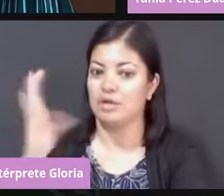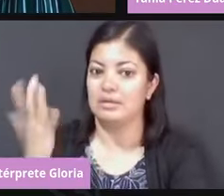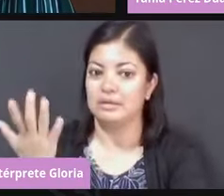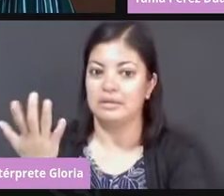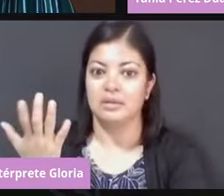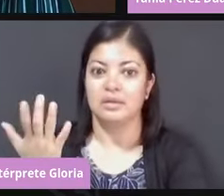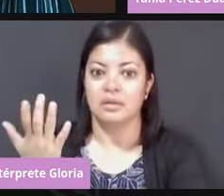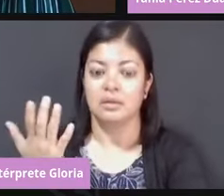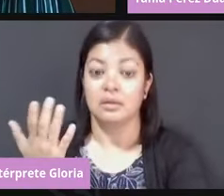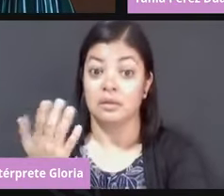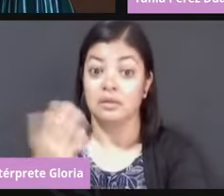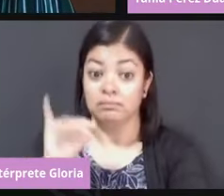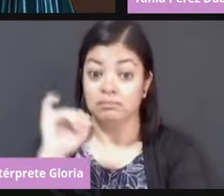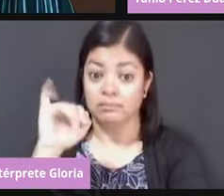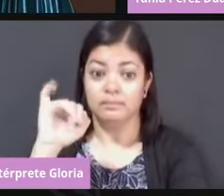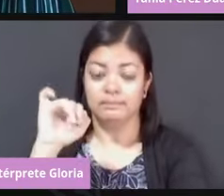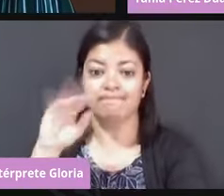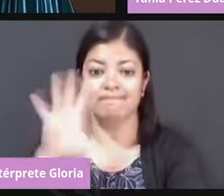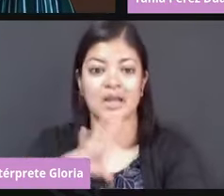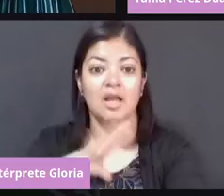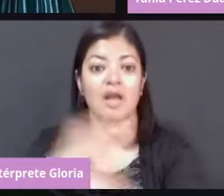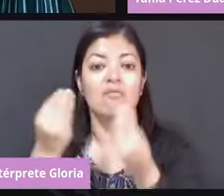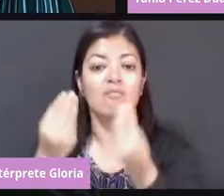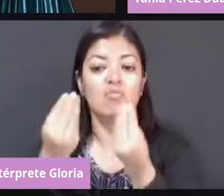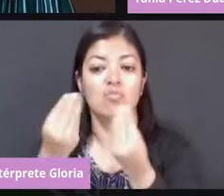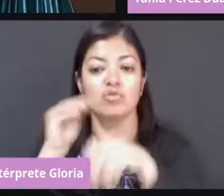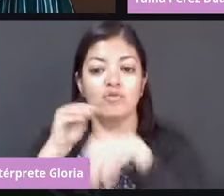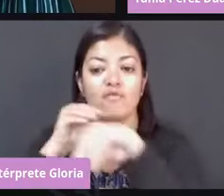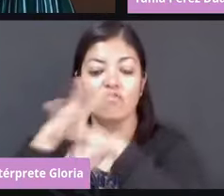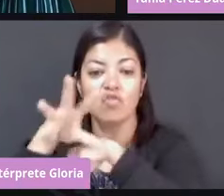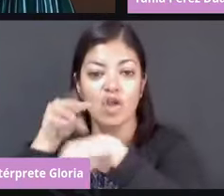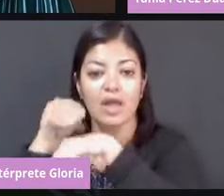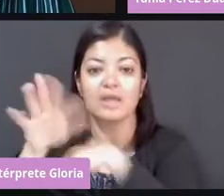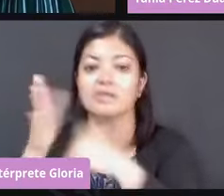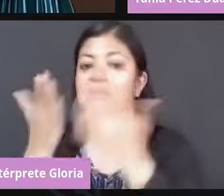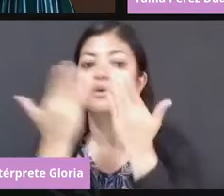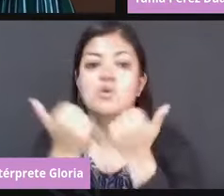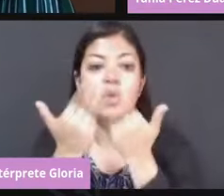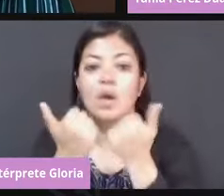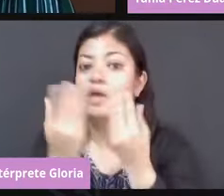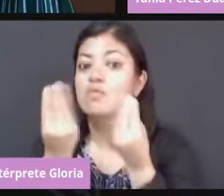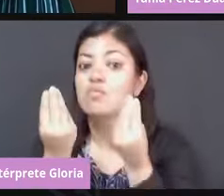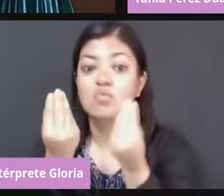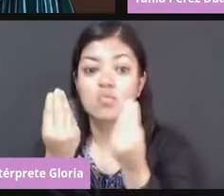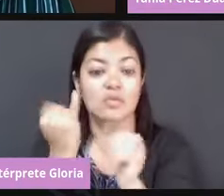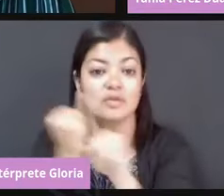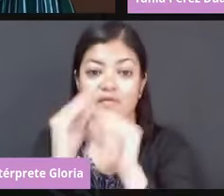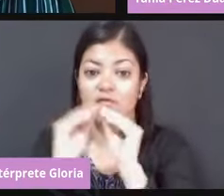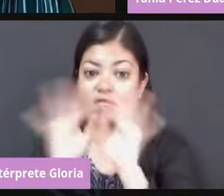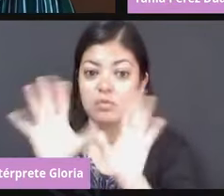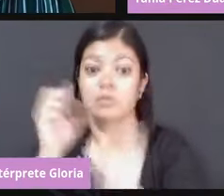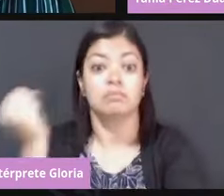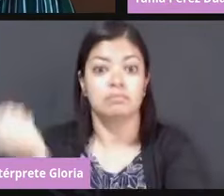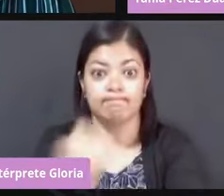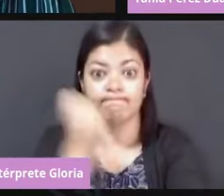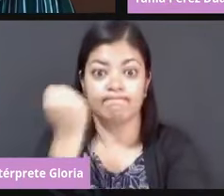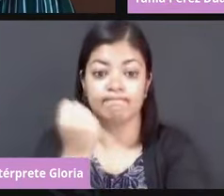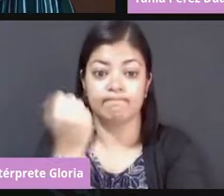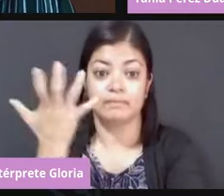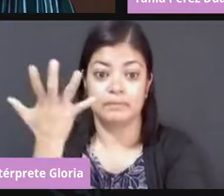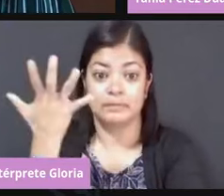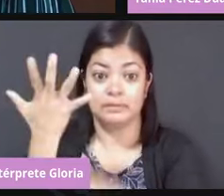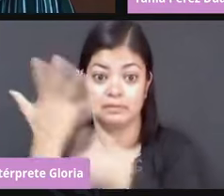Entonces, sí influye bastante, o sea que no hay mucha información. Afortunadamente ya de unos 5 años